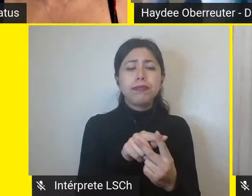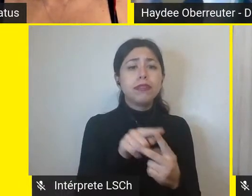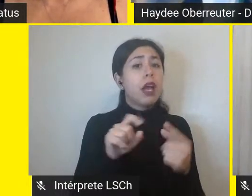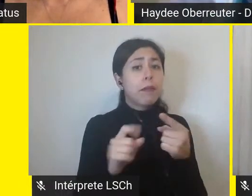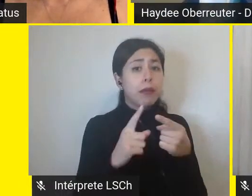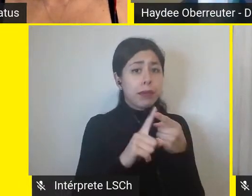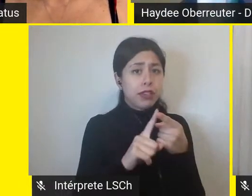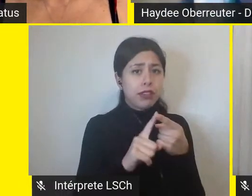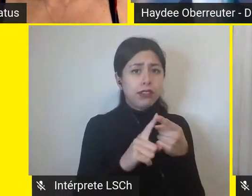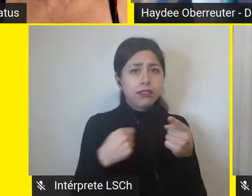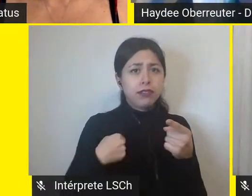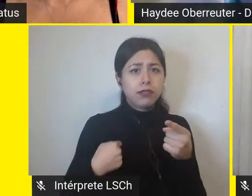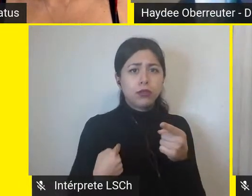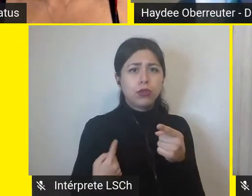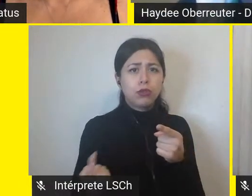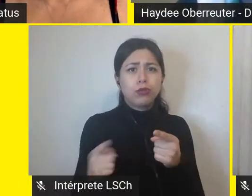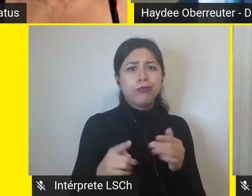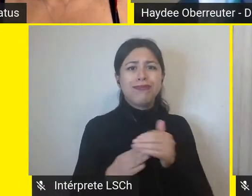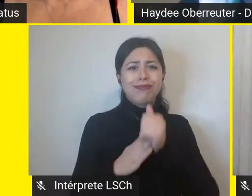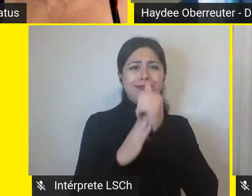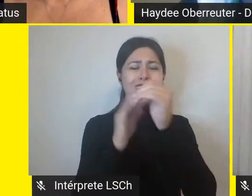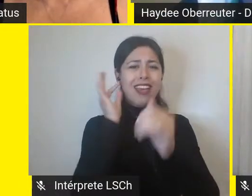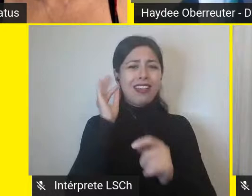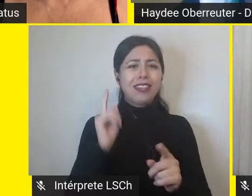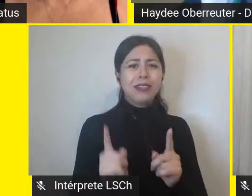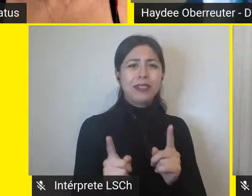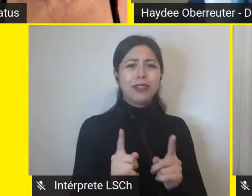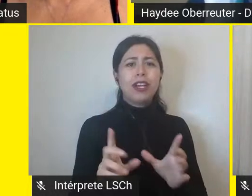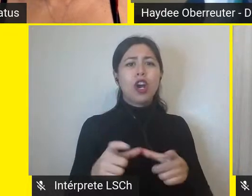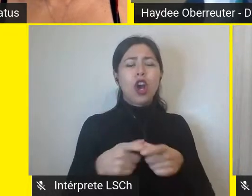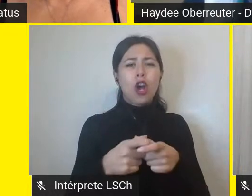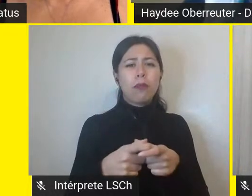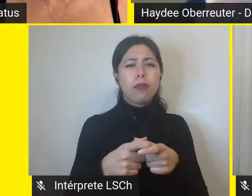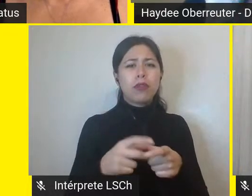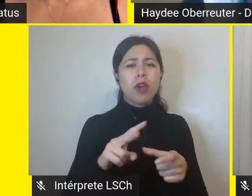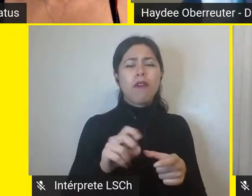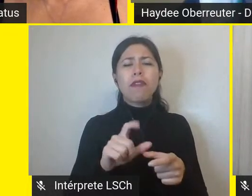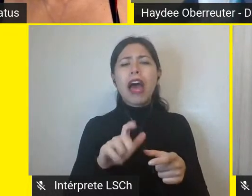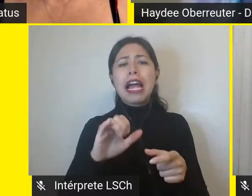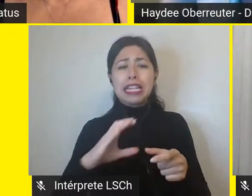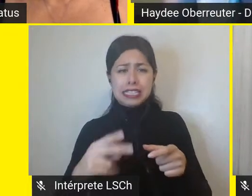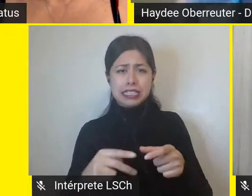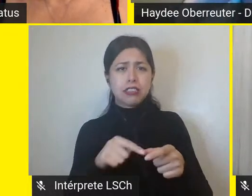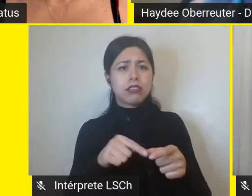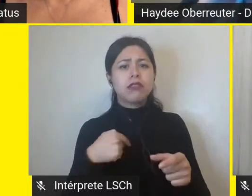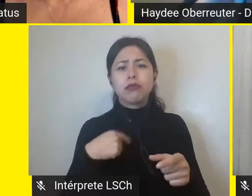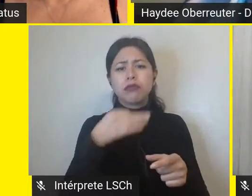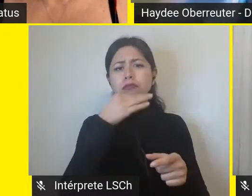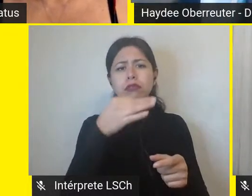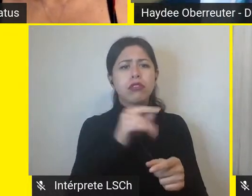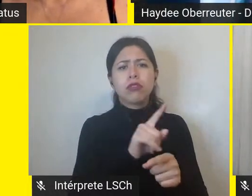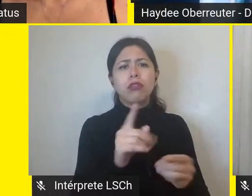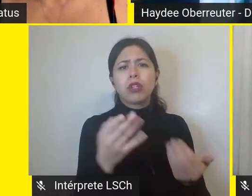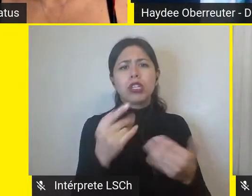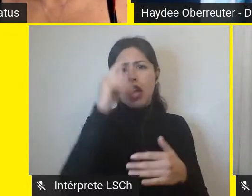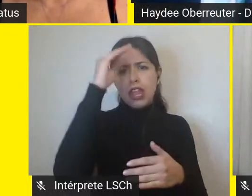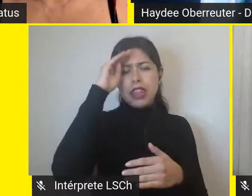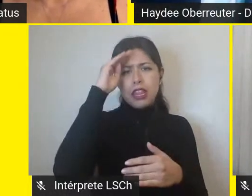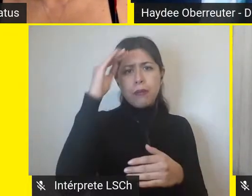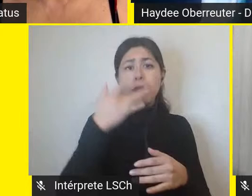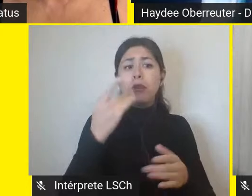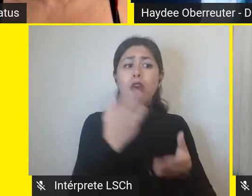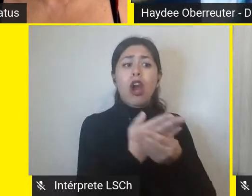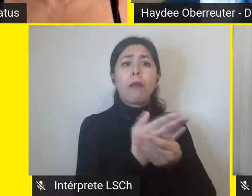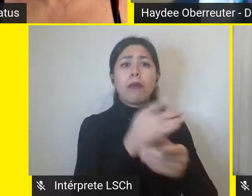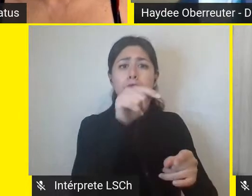más dirigente a la Comisión Balech y dije, mira, ustedes no necesitan que yo les dé ningún testimonio porque tienen mis carpetas ahí